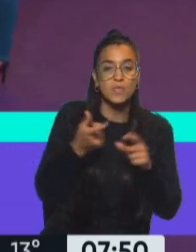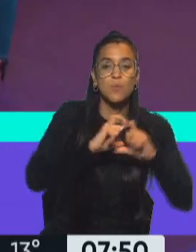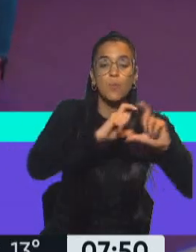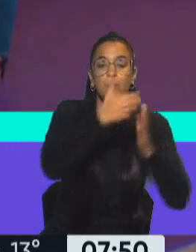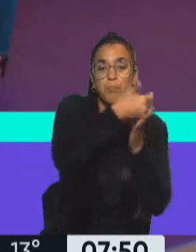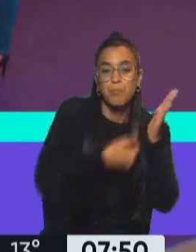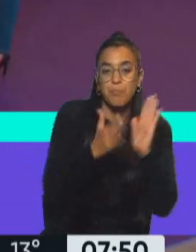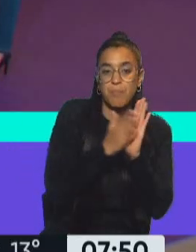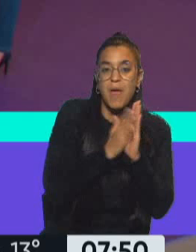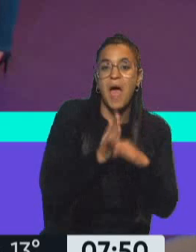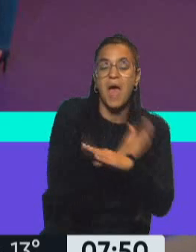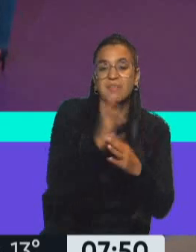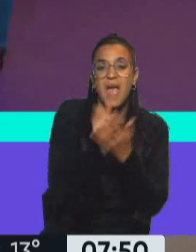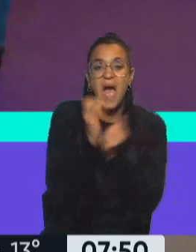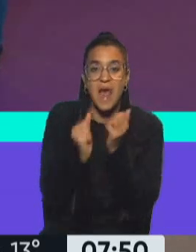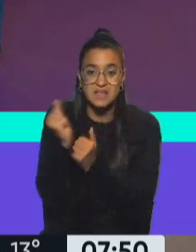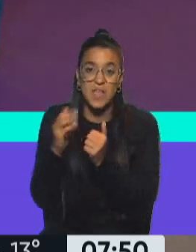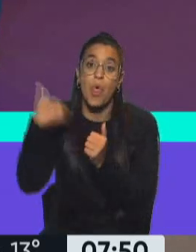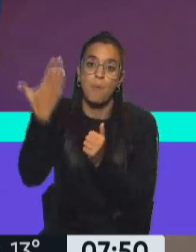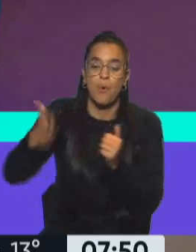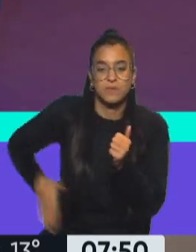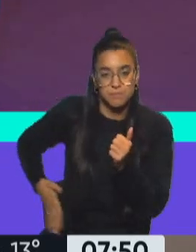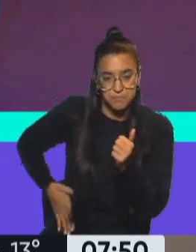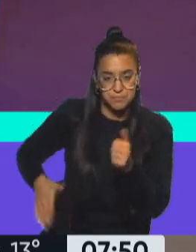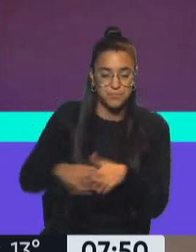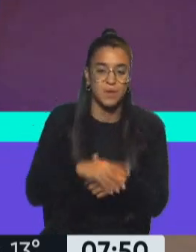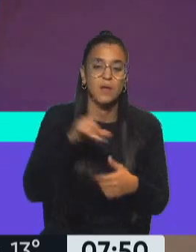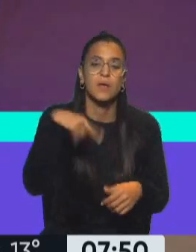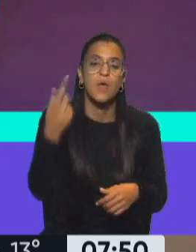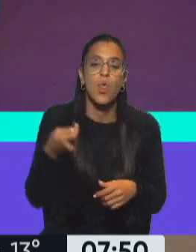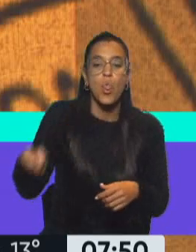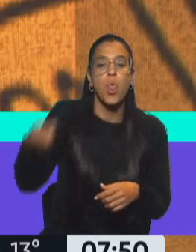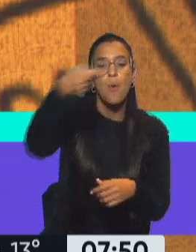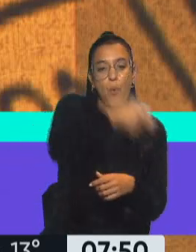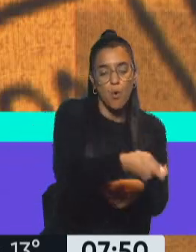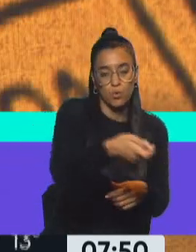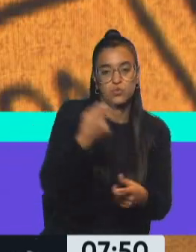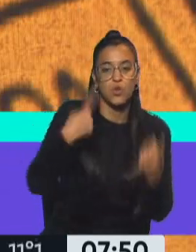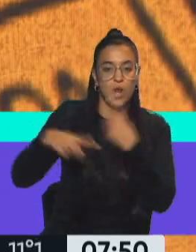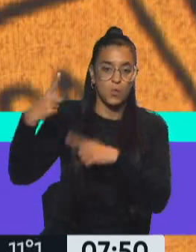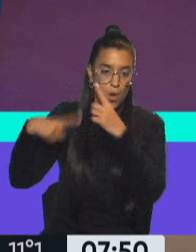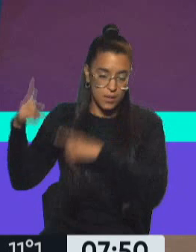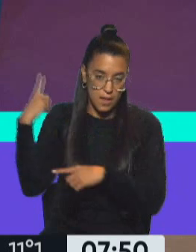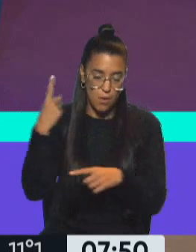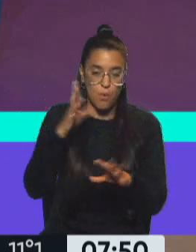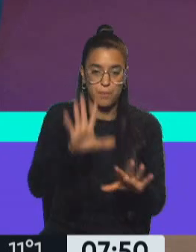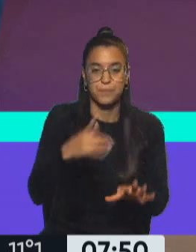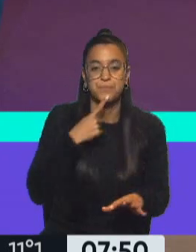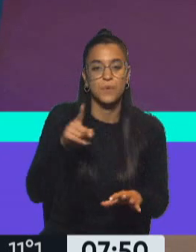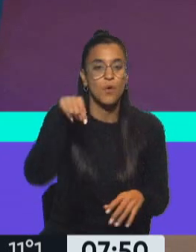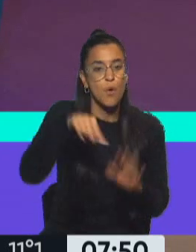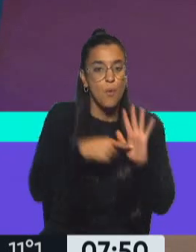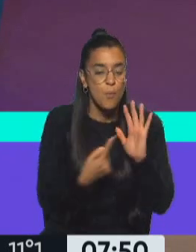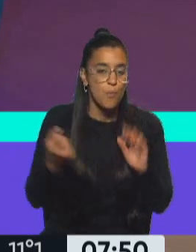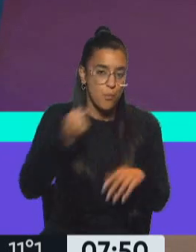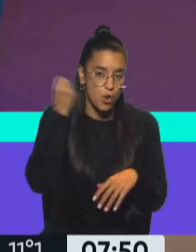es previo a todo lo que te queda en el bolsillo. Así Ahí es. va. Después, la devolución de lo retroactivo. Detengámonos en este punto muy